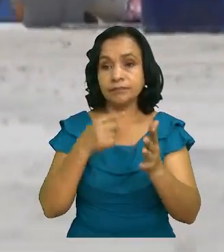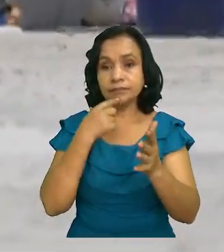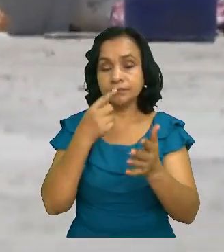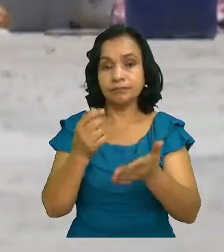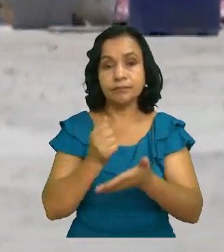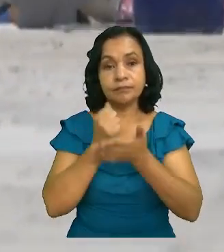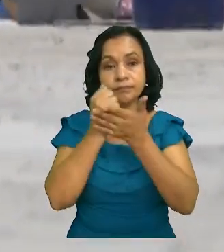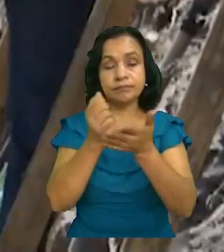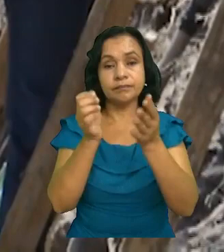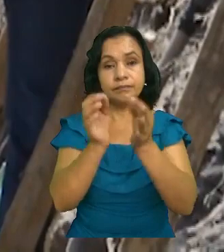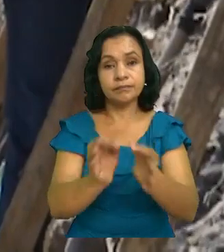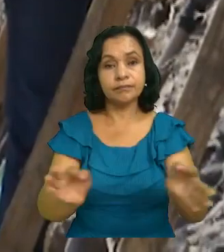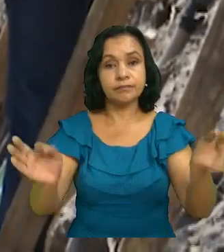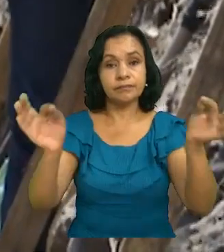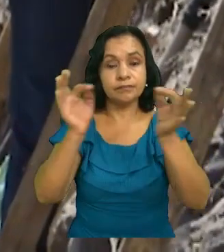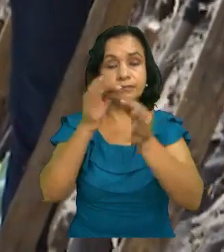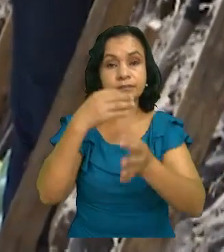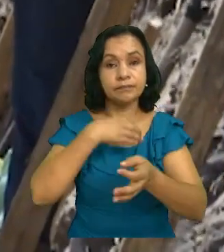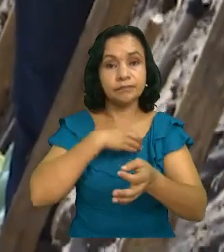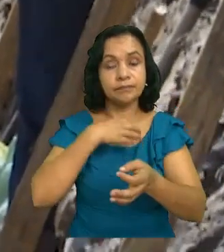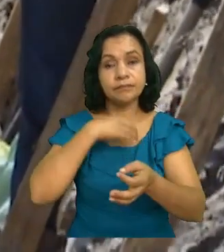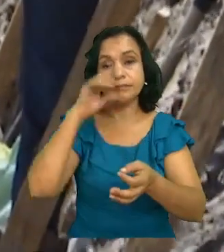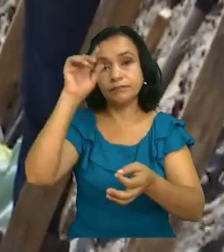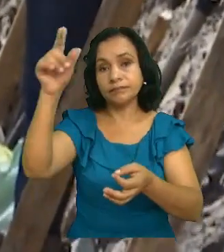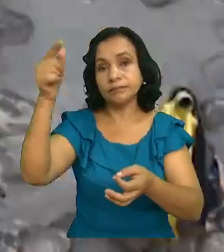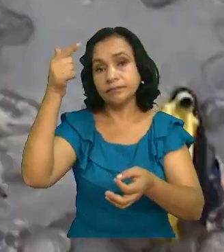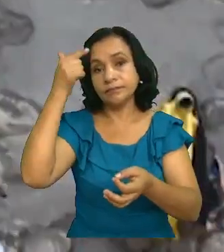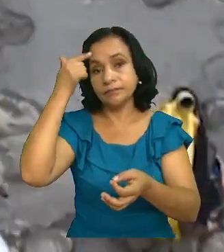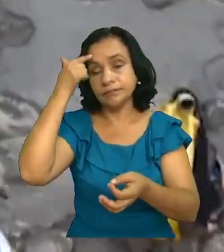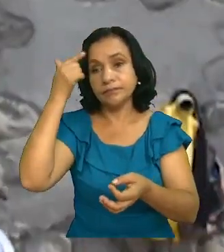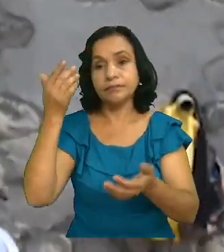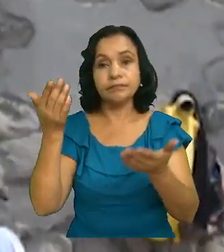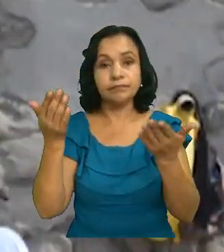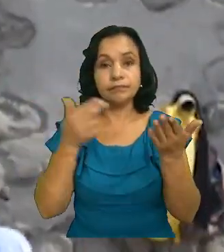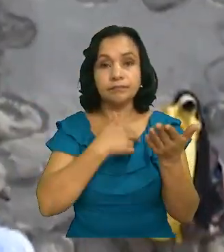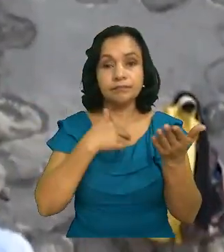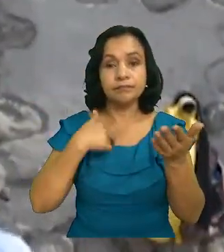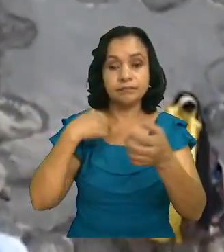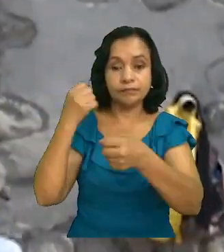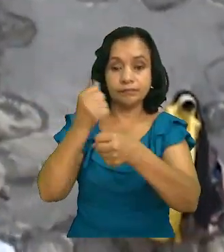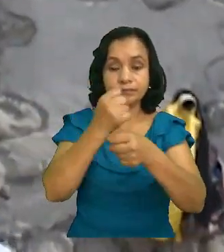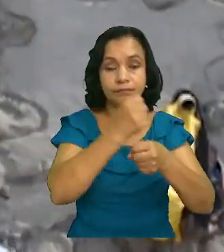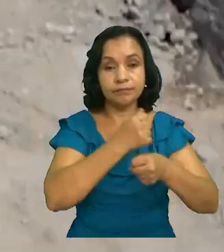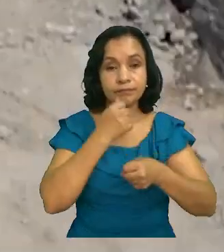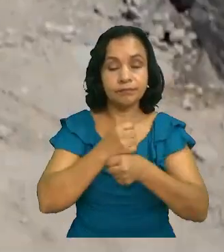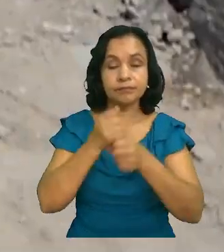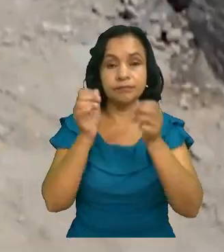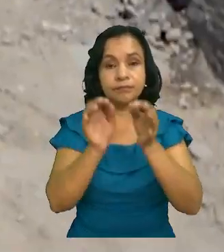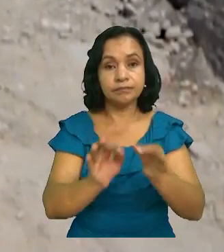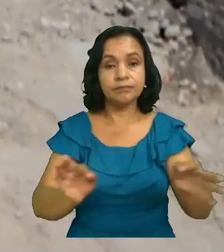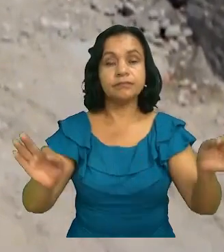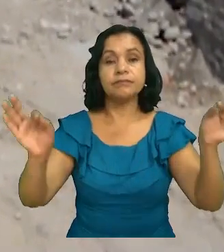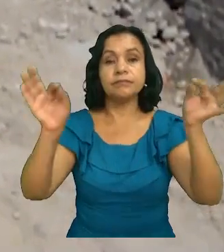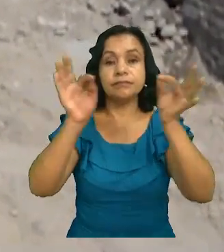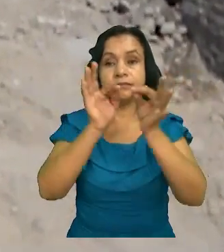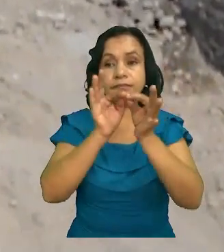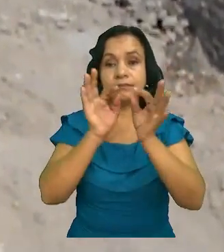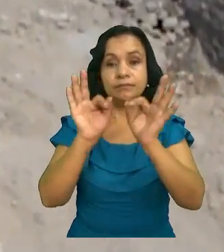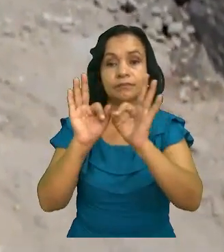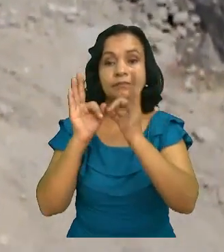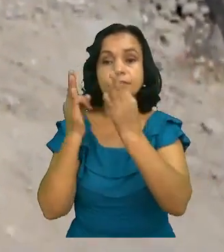aporte fundamental de nuestro gobierno y también es una generación de empleo directo muy importante para la